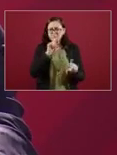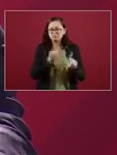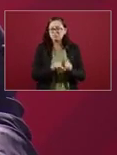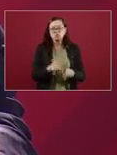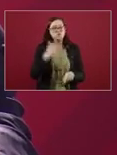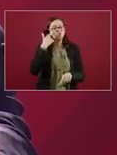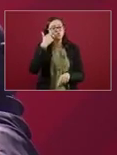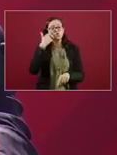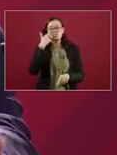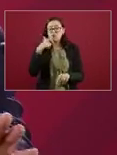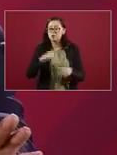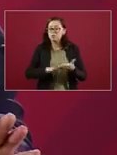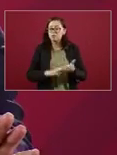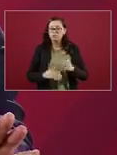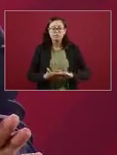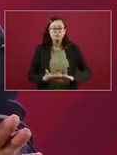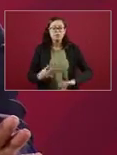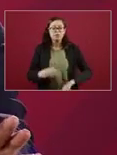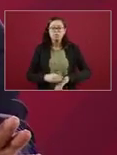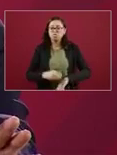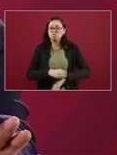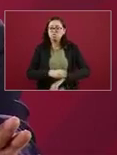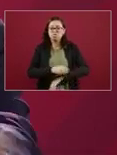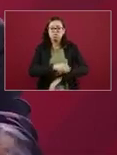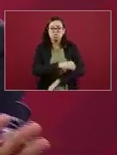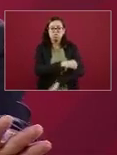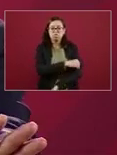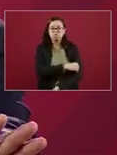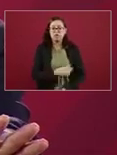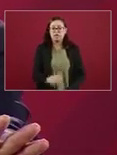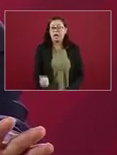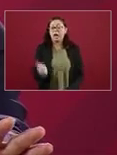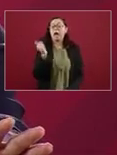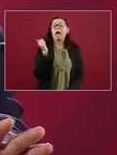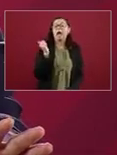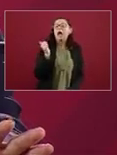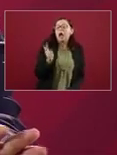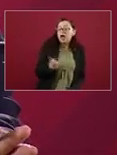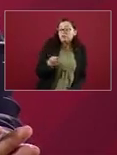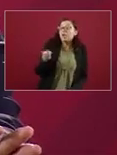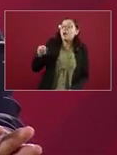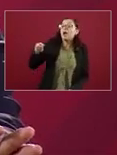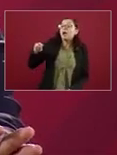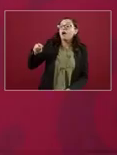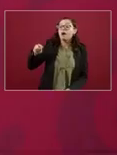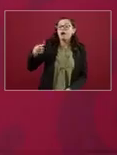que no haya ninguna excusa para